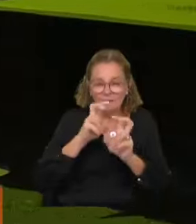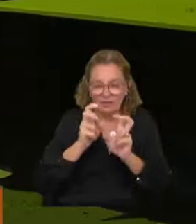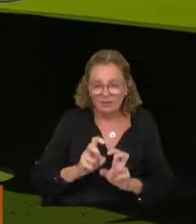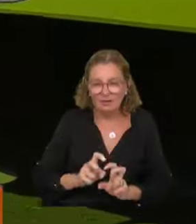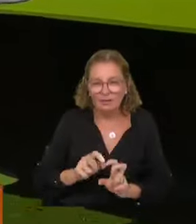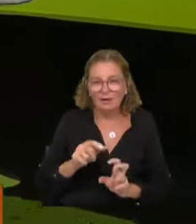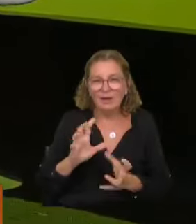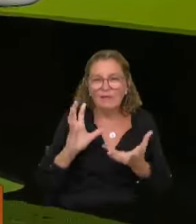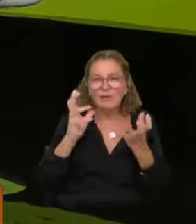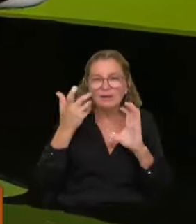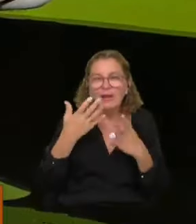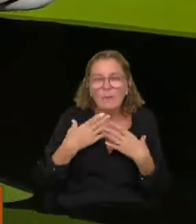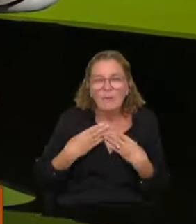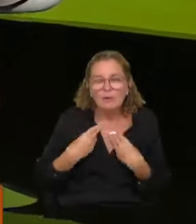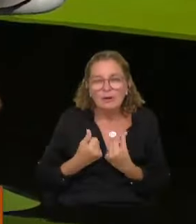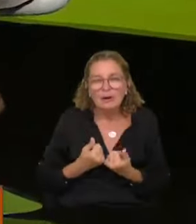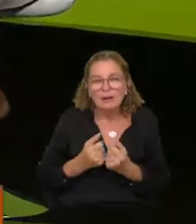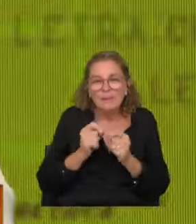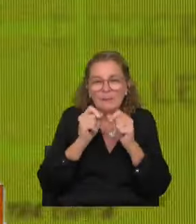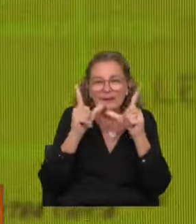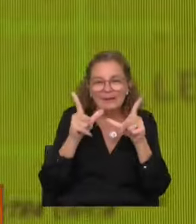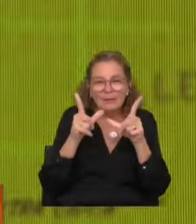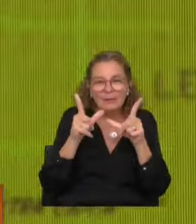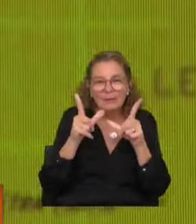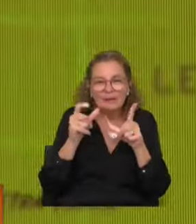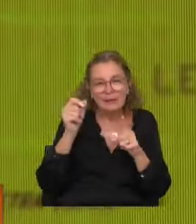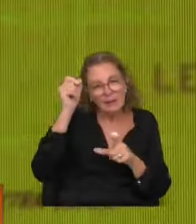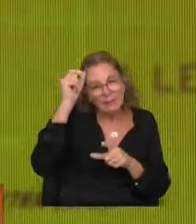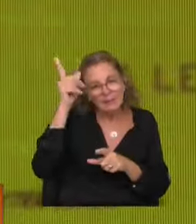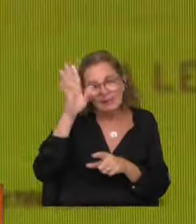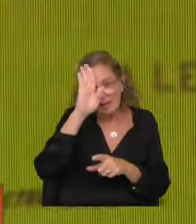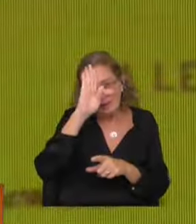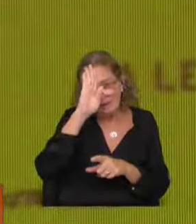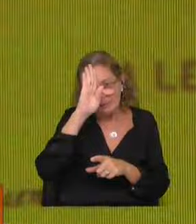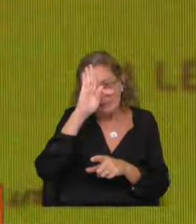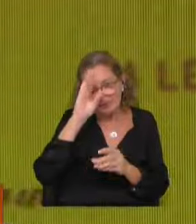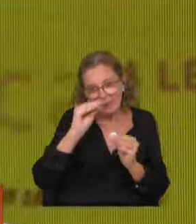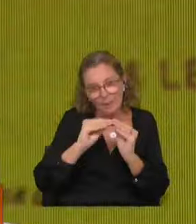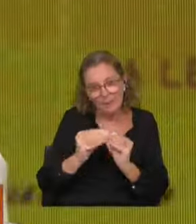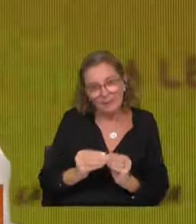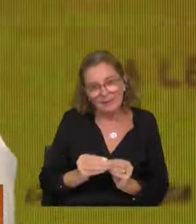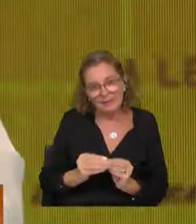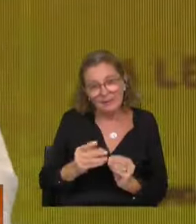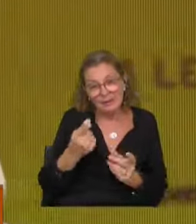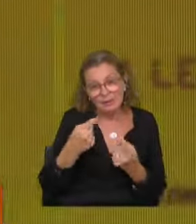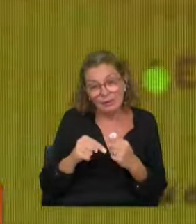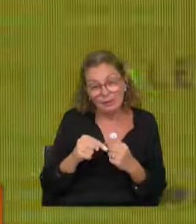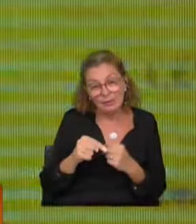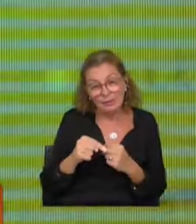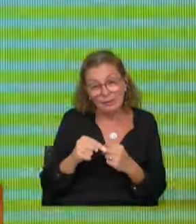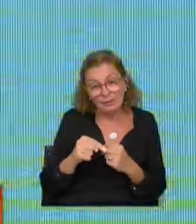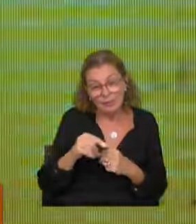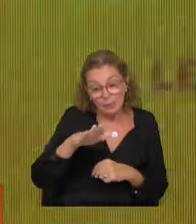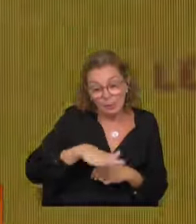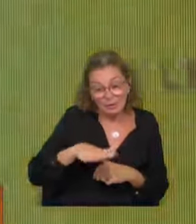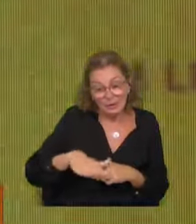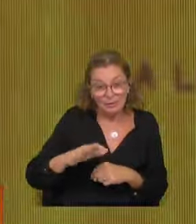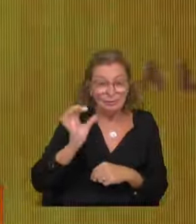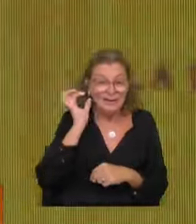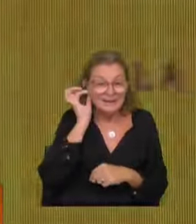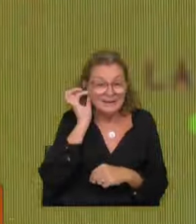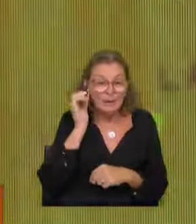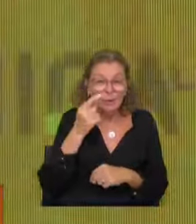era que la violencia emocional por ejemplo impactaba directamente en la capacidad de aprendizaje de las Matemáticas Entonces vamos a tener un niño una niña que no va